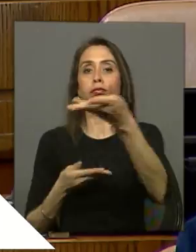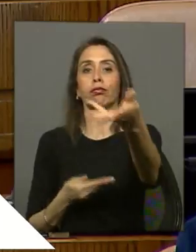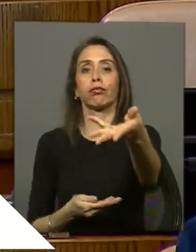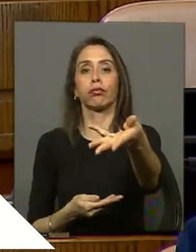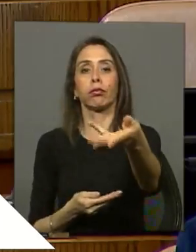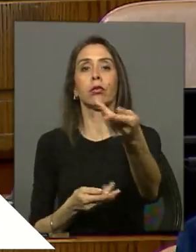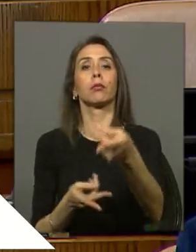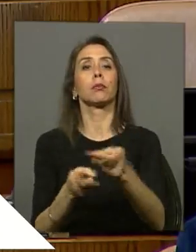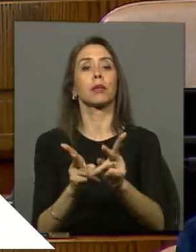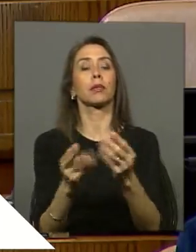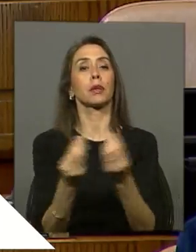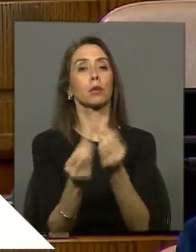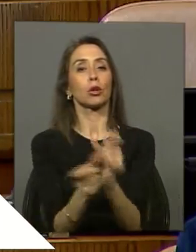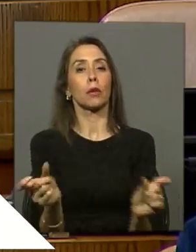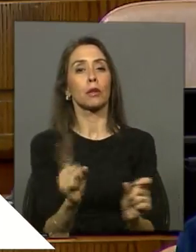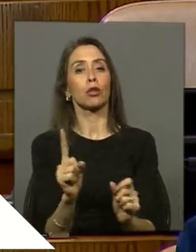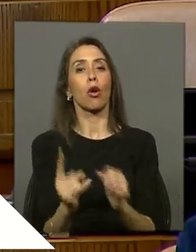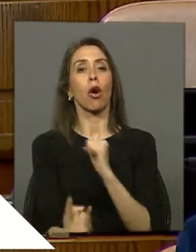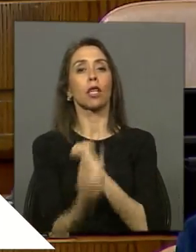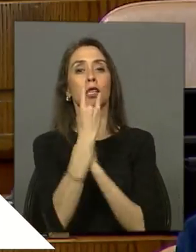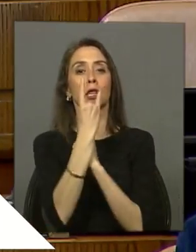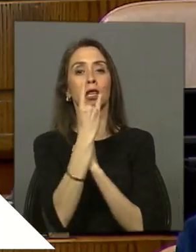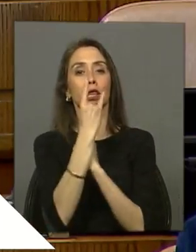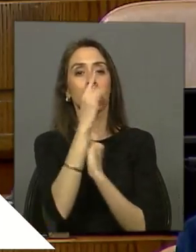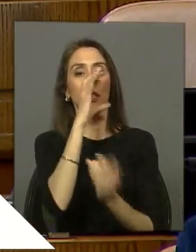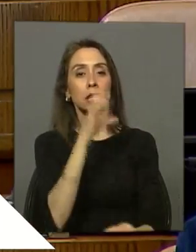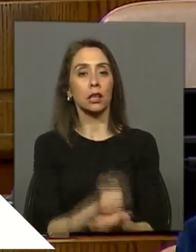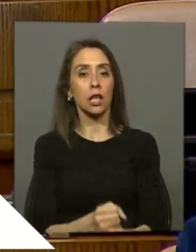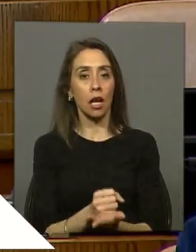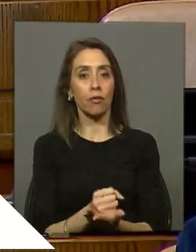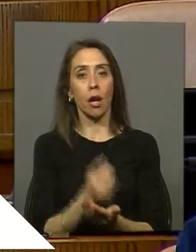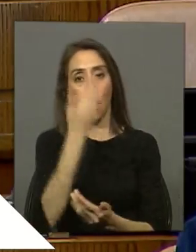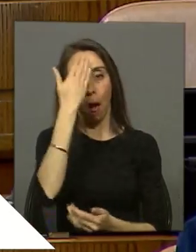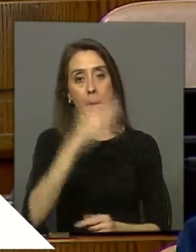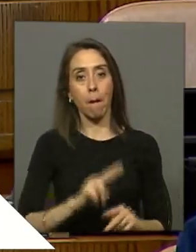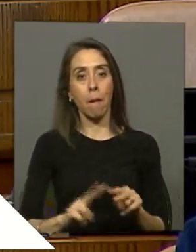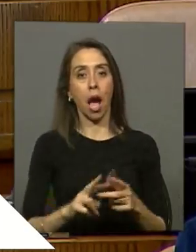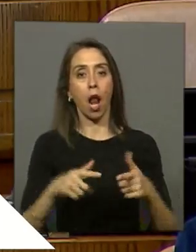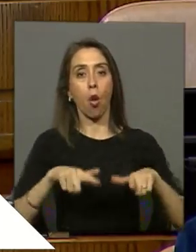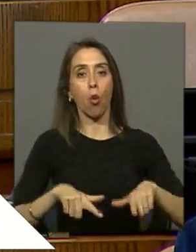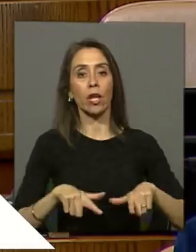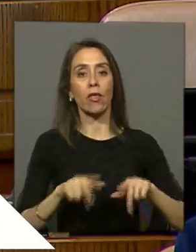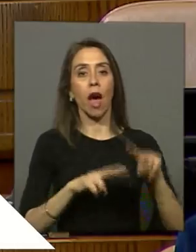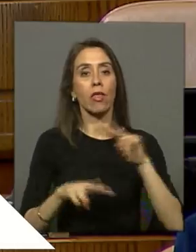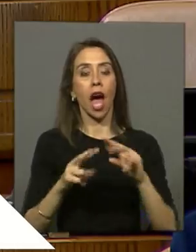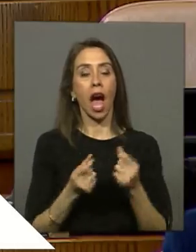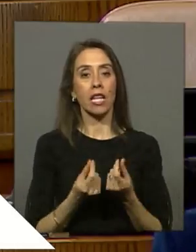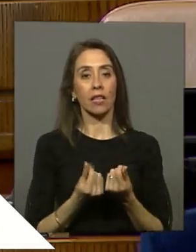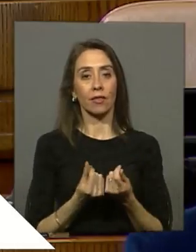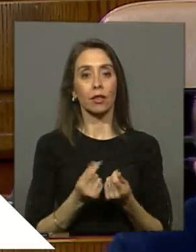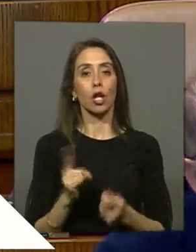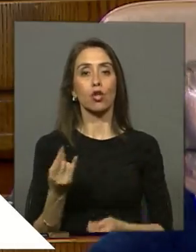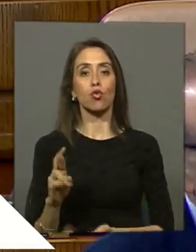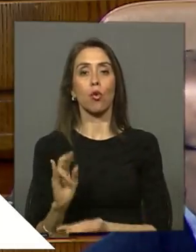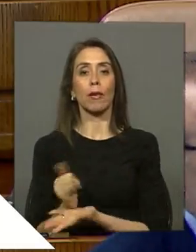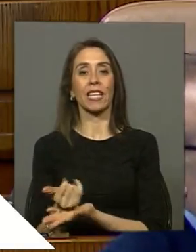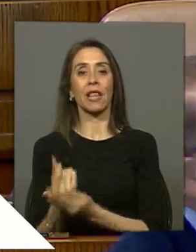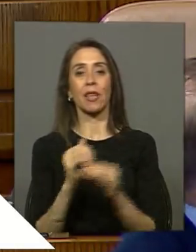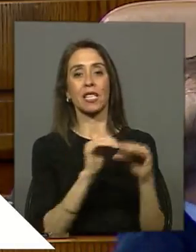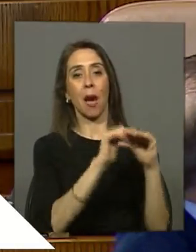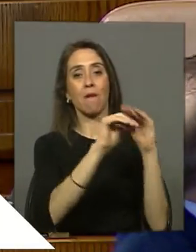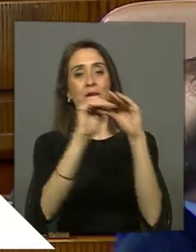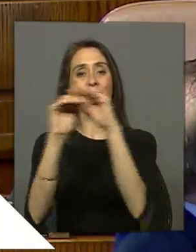permitido que muchos no hayan sido estafados muy mal hecho por la unidad de análisis financiero el caso de la subintendencia de bancos